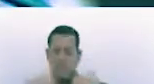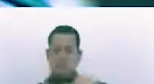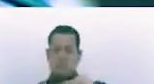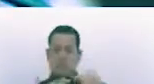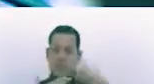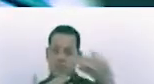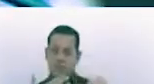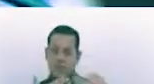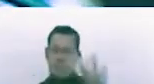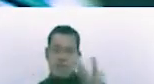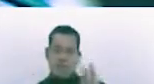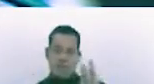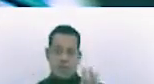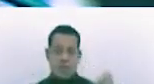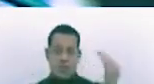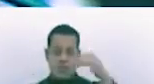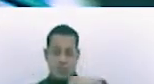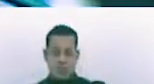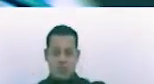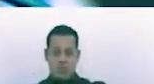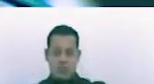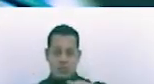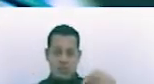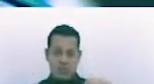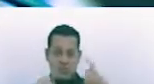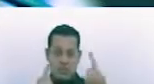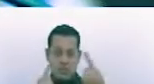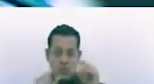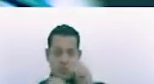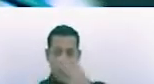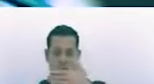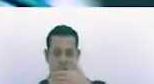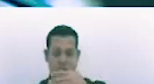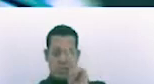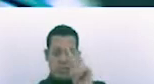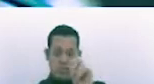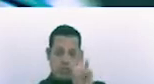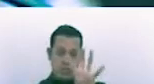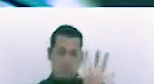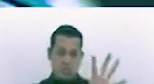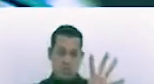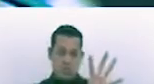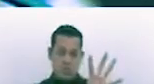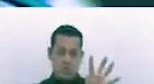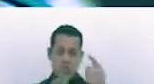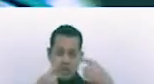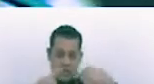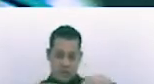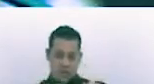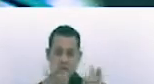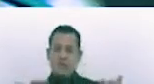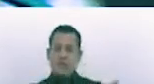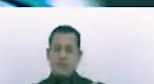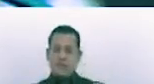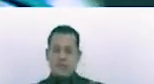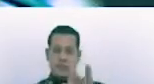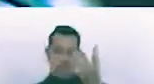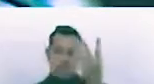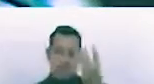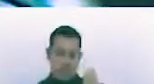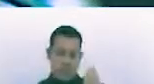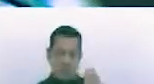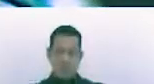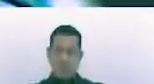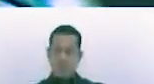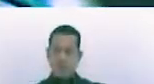legislativo es el miedo nuevamente de la oposición que llegue el 2024 y seguir generando menos aceptación